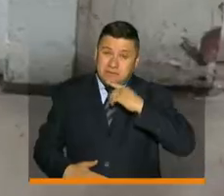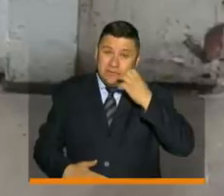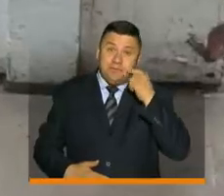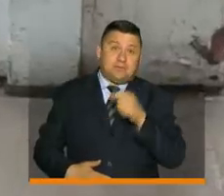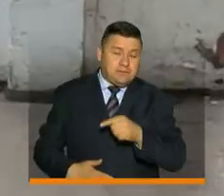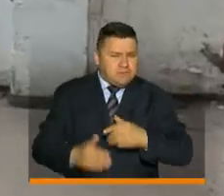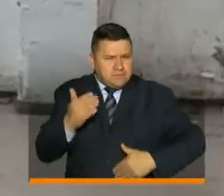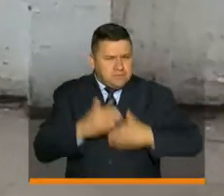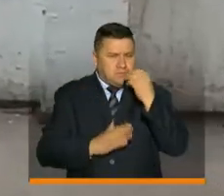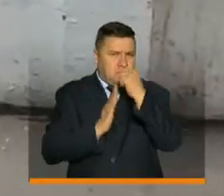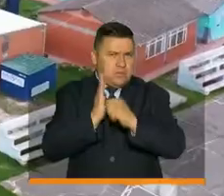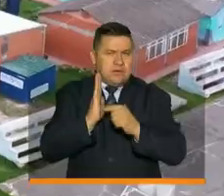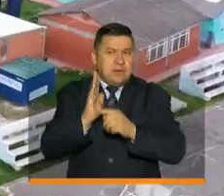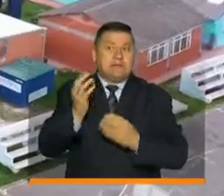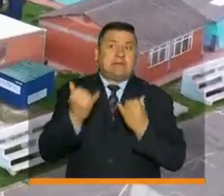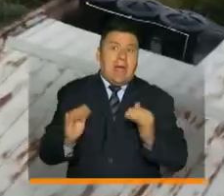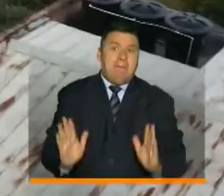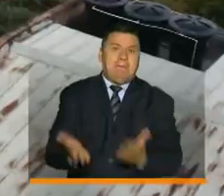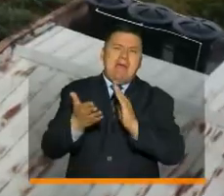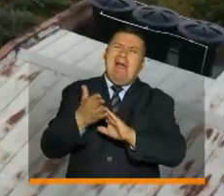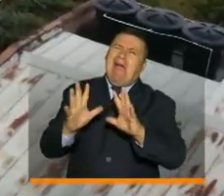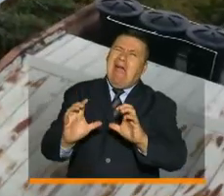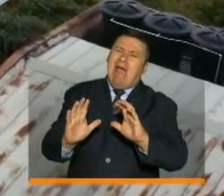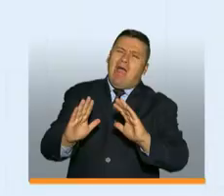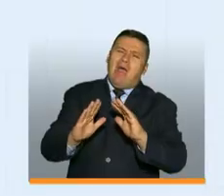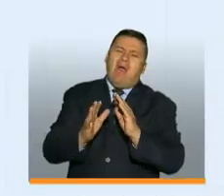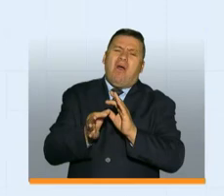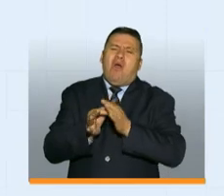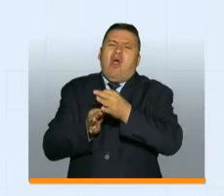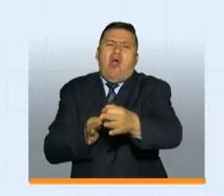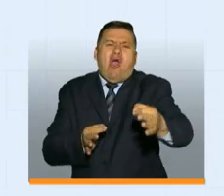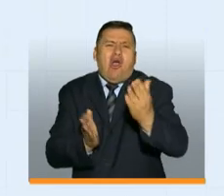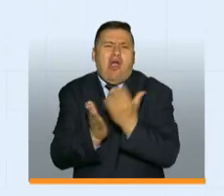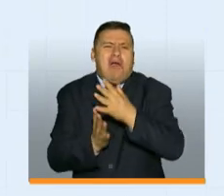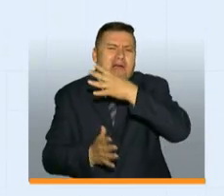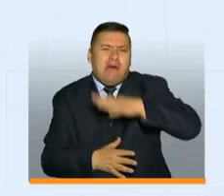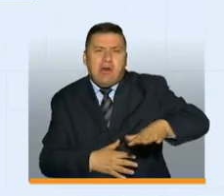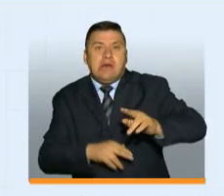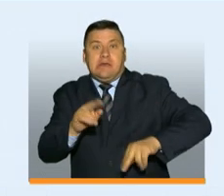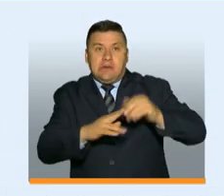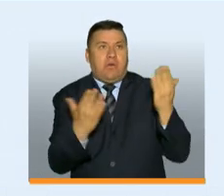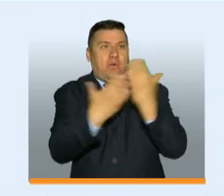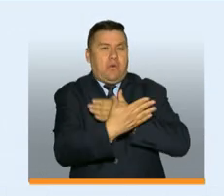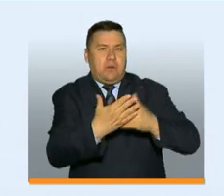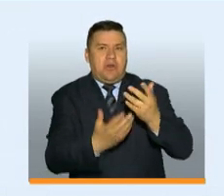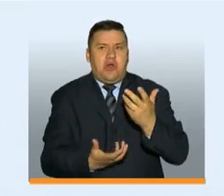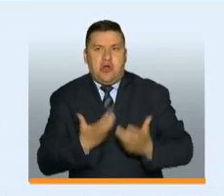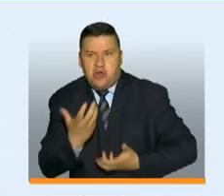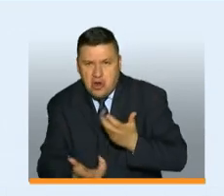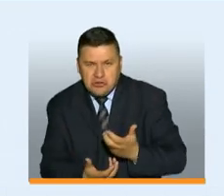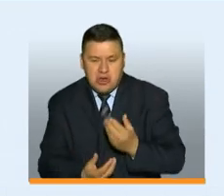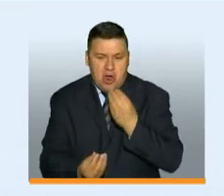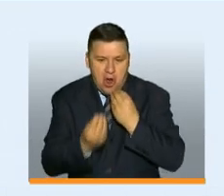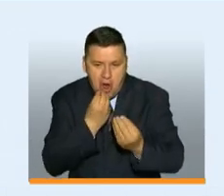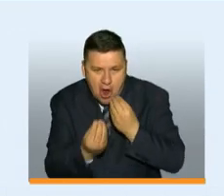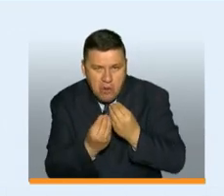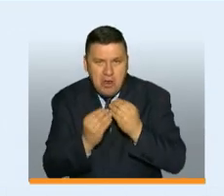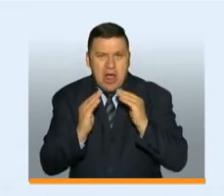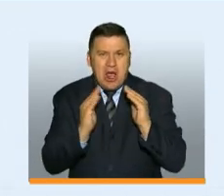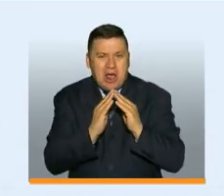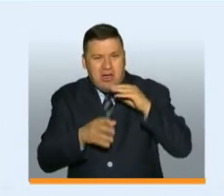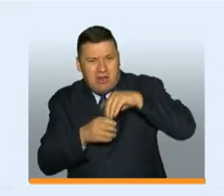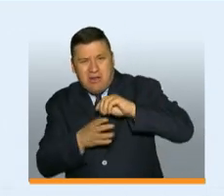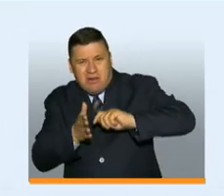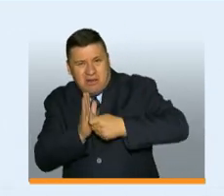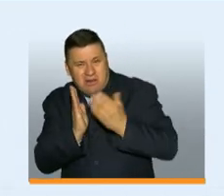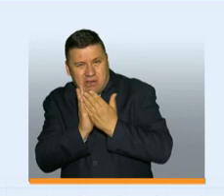Duque inició el programa de obras de mejoramiento en colegios rurales, con el cual se renovarán las aulas, cocinas, comedores y residencias escolares